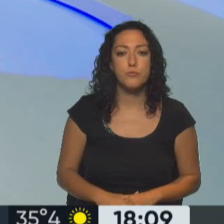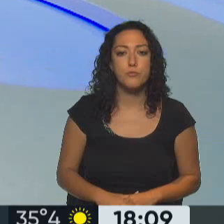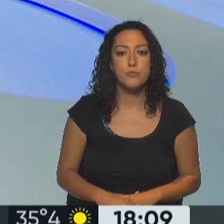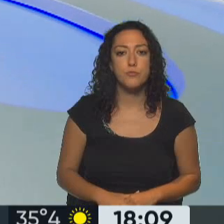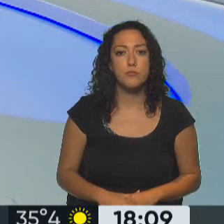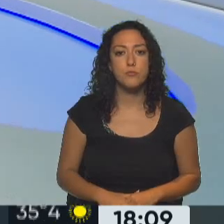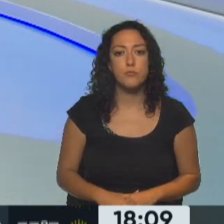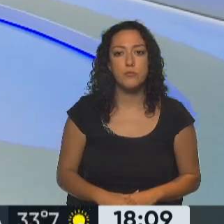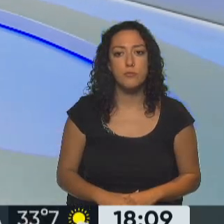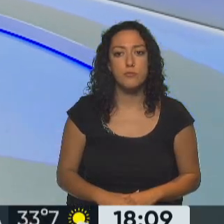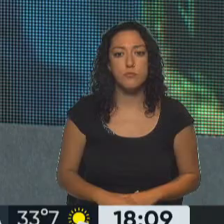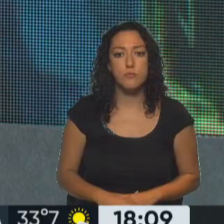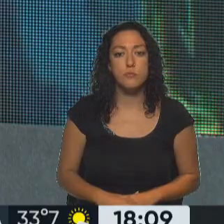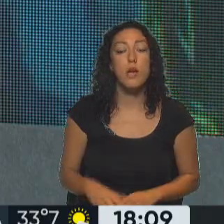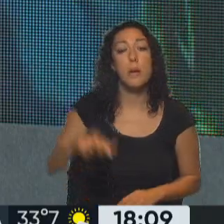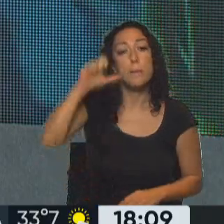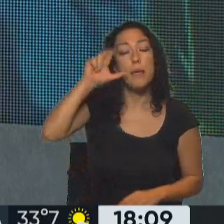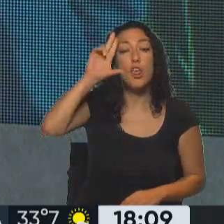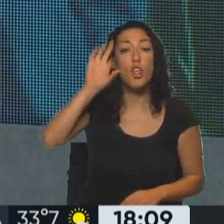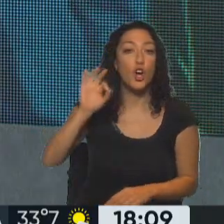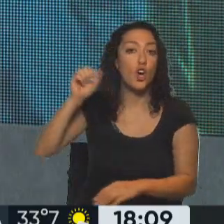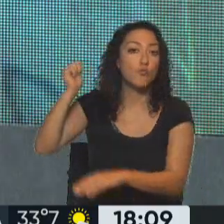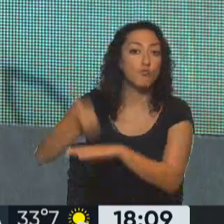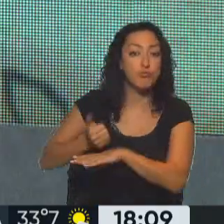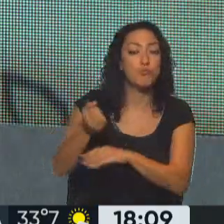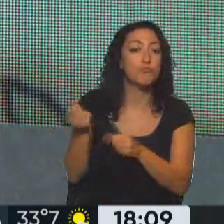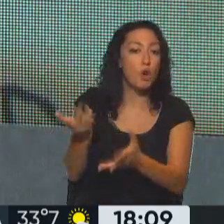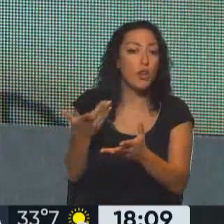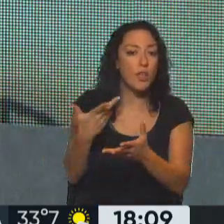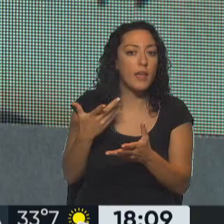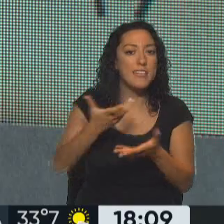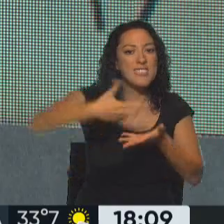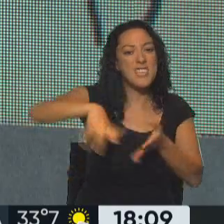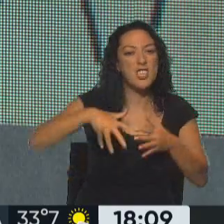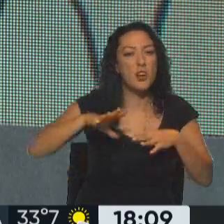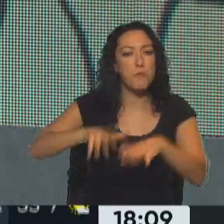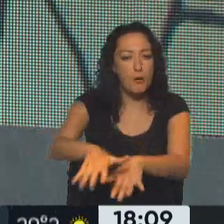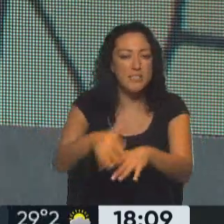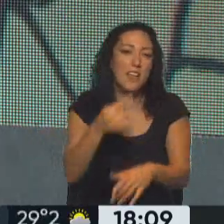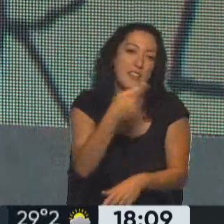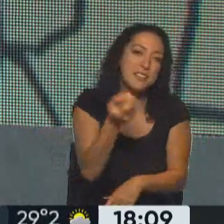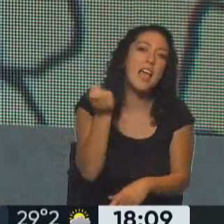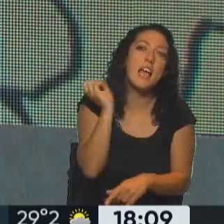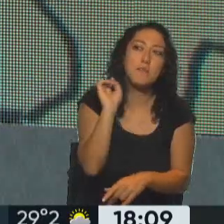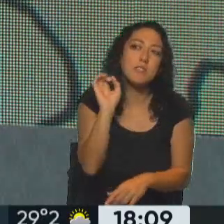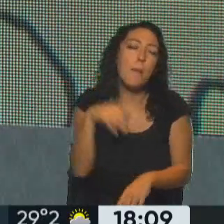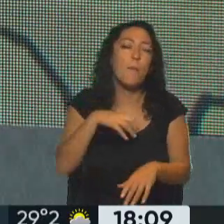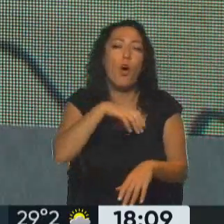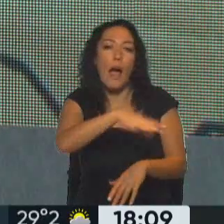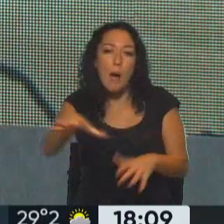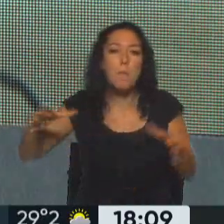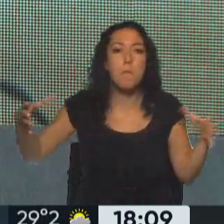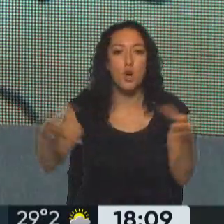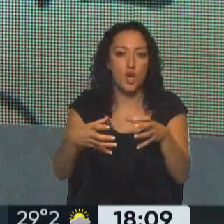estamos en la mesa con el señor Pedro peretti porque se movilizó un sector que se hace Llamar el campo o sea muchas veces lo ha aclarado Pedro